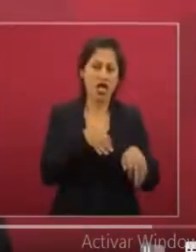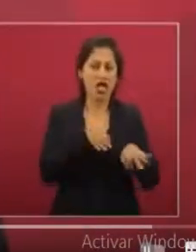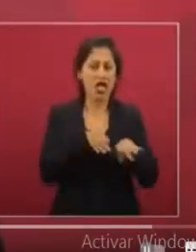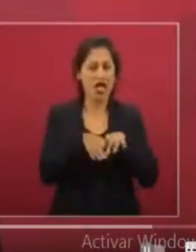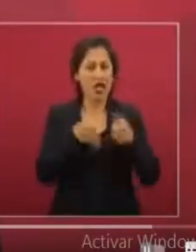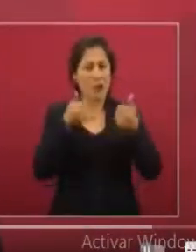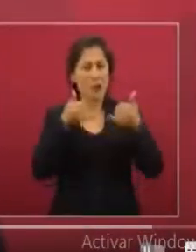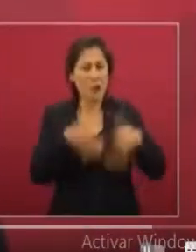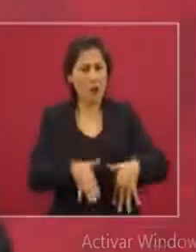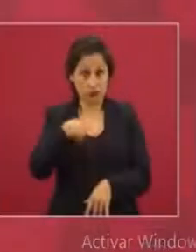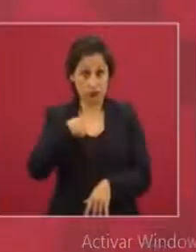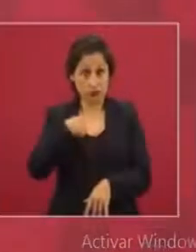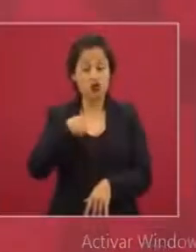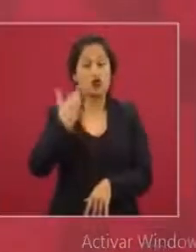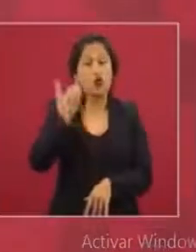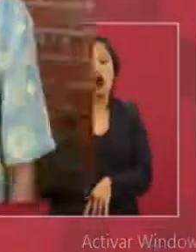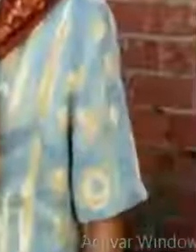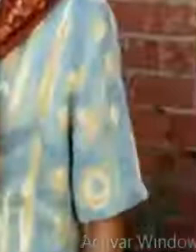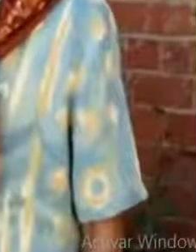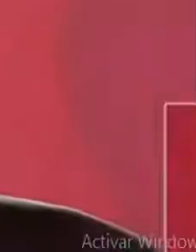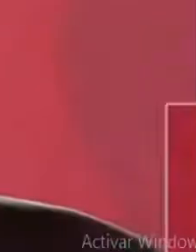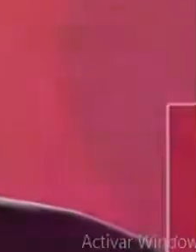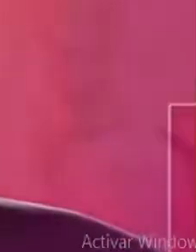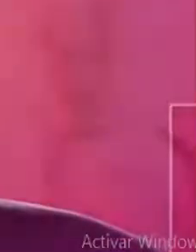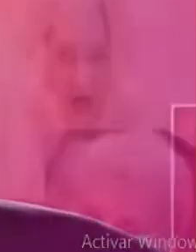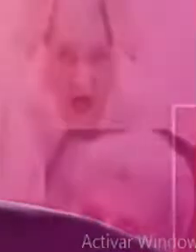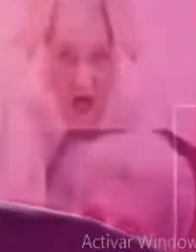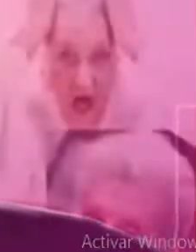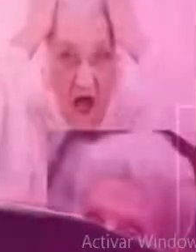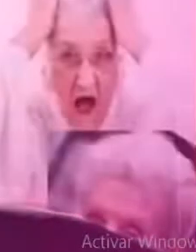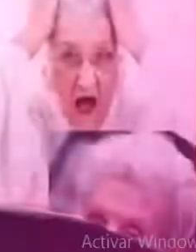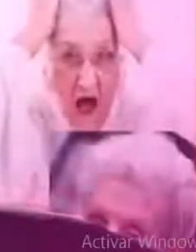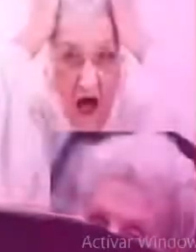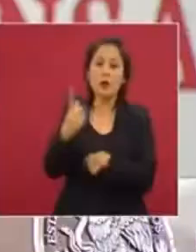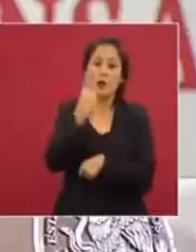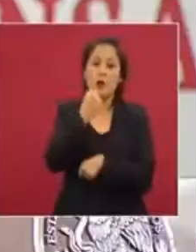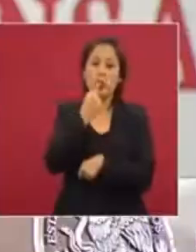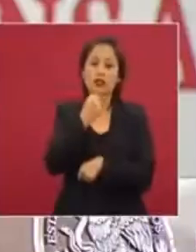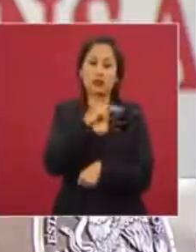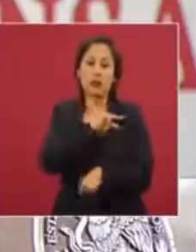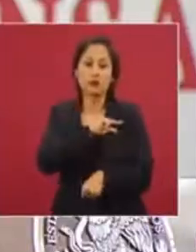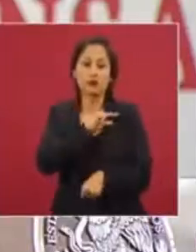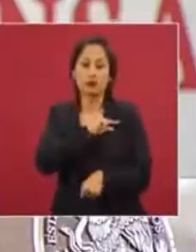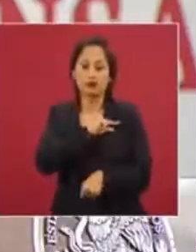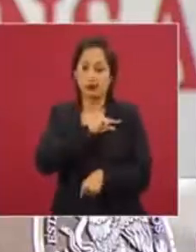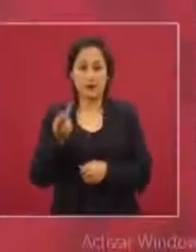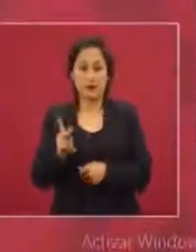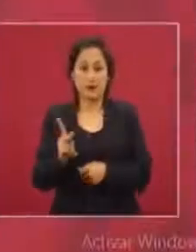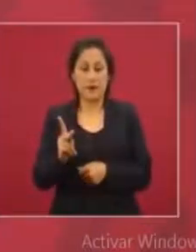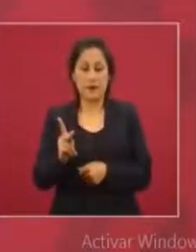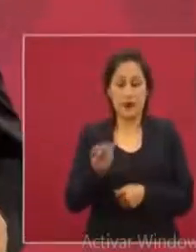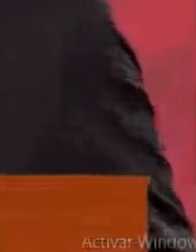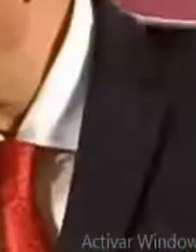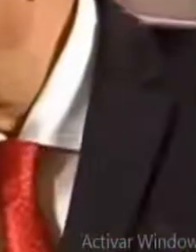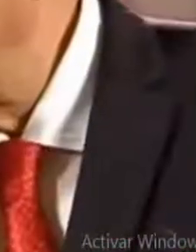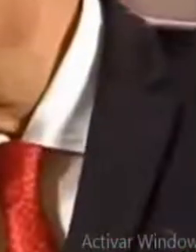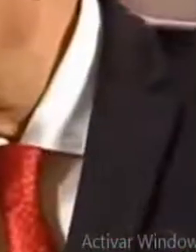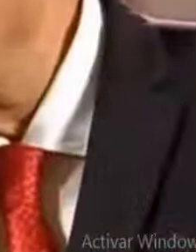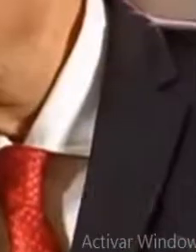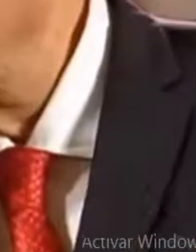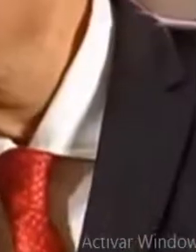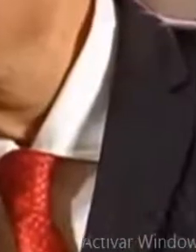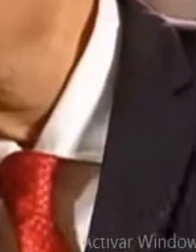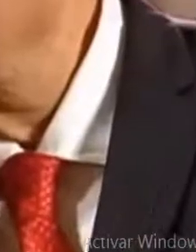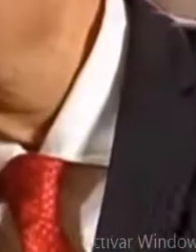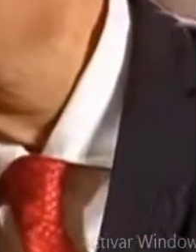yo a hospitales. Y había viejas. Y en el oído les preguntaba, ¿a cuánto el